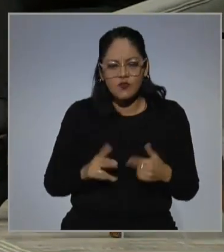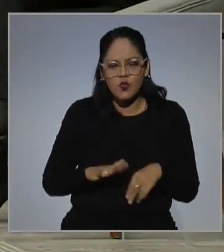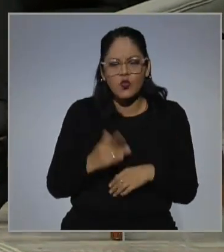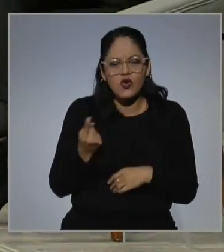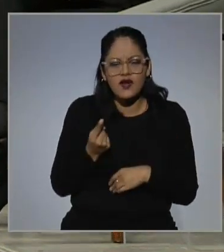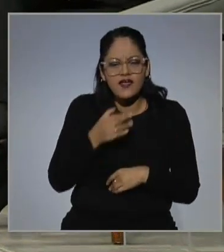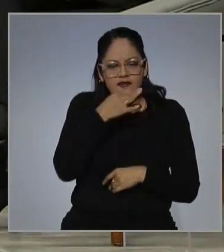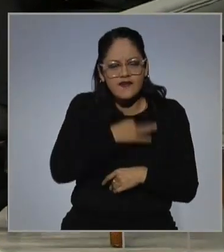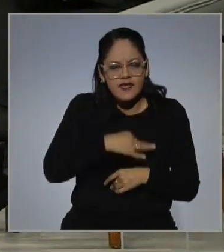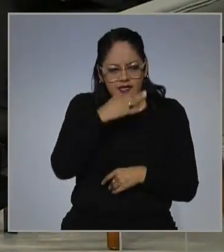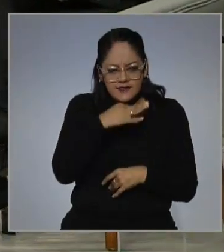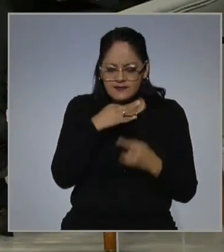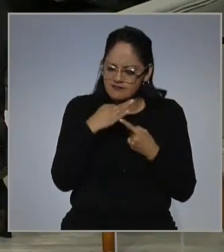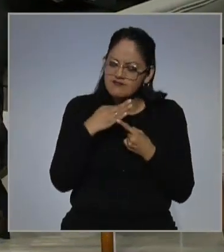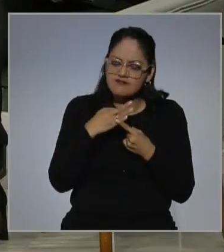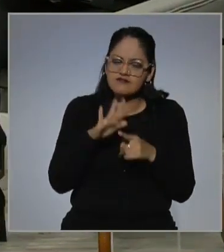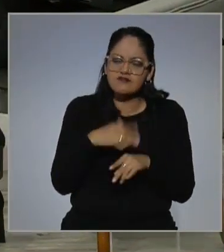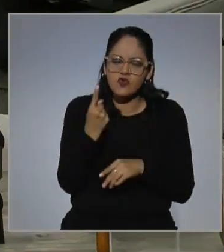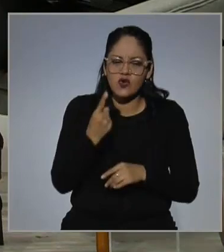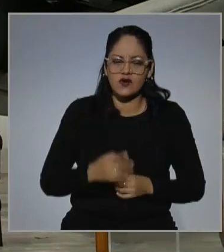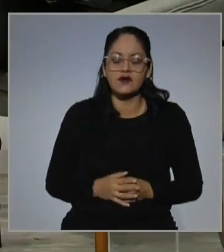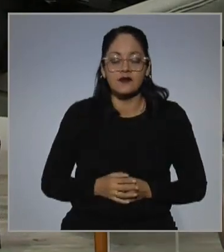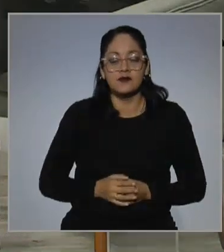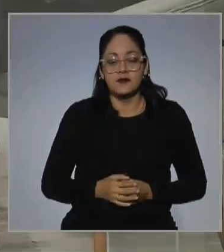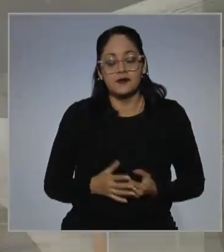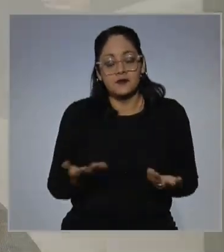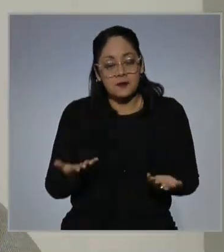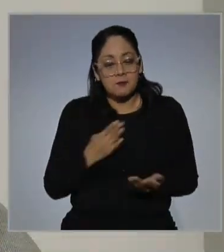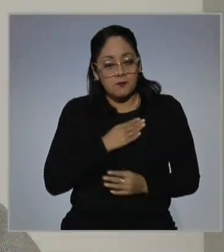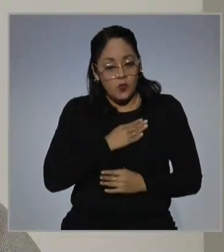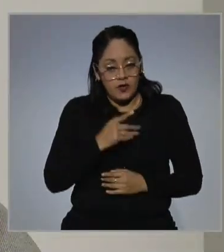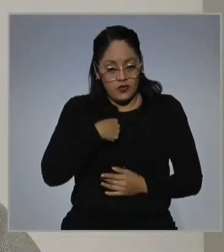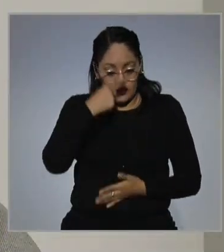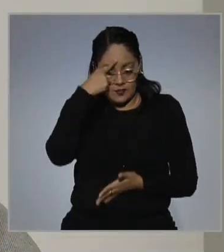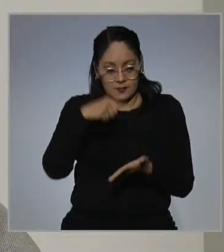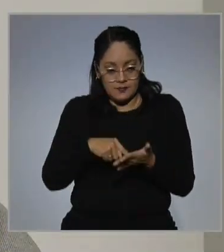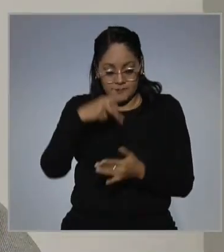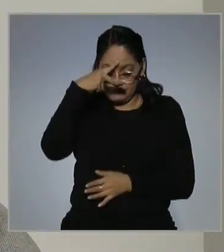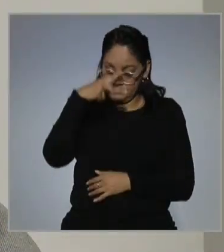estos festejos se han considerado así, Argel? Bueno, considero